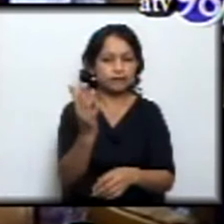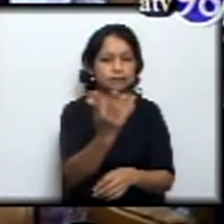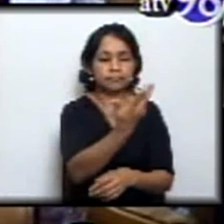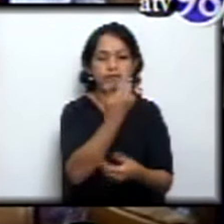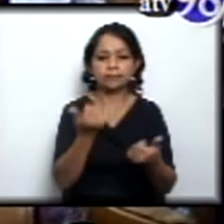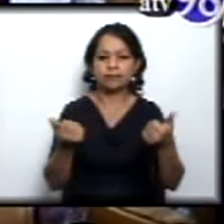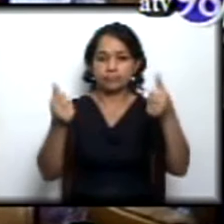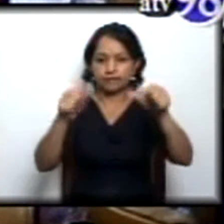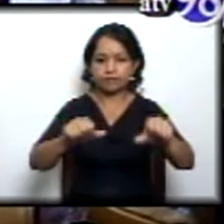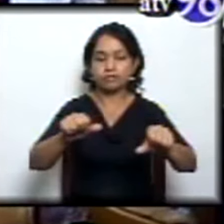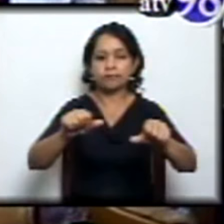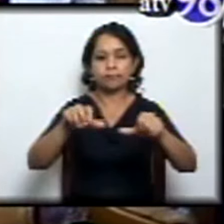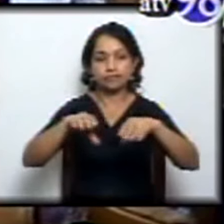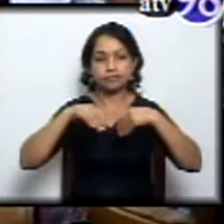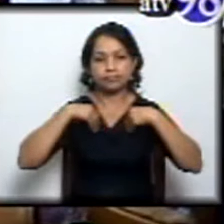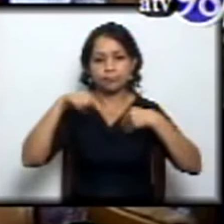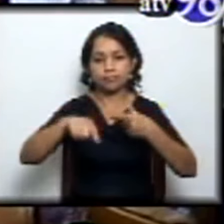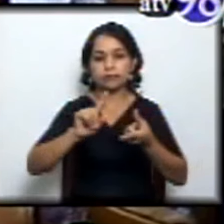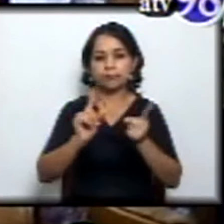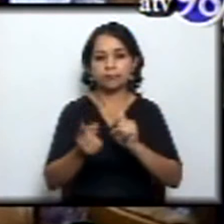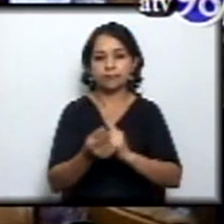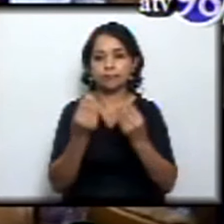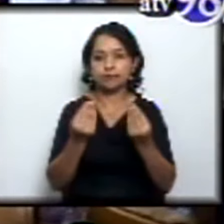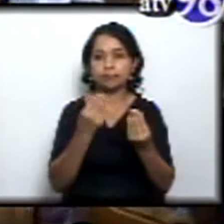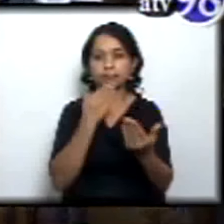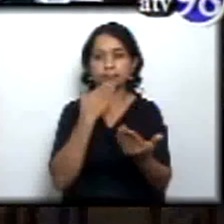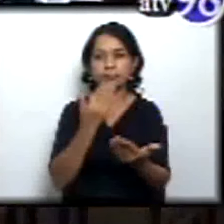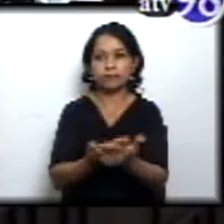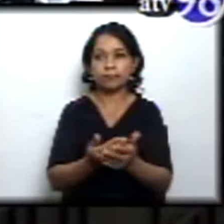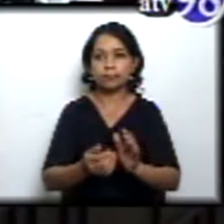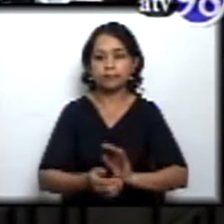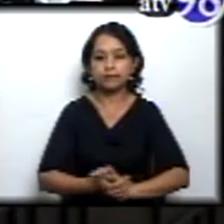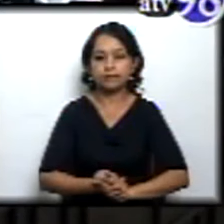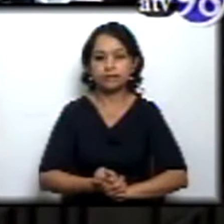aprobemos esta reforma. Muchas gracias. Gracias, diputado.